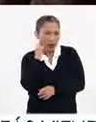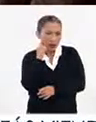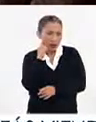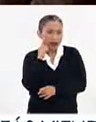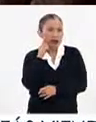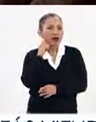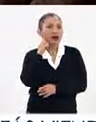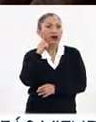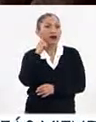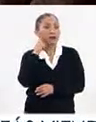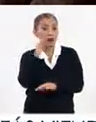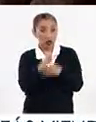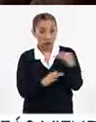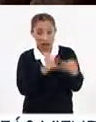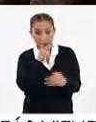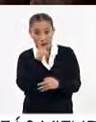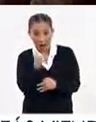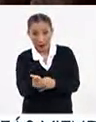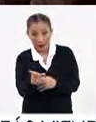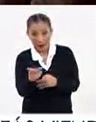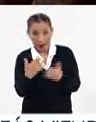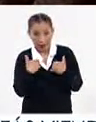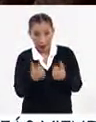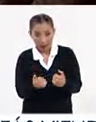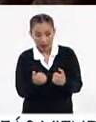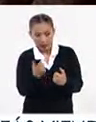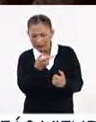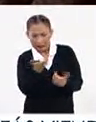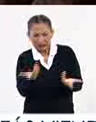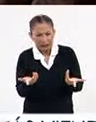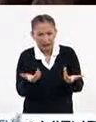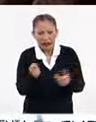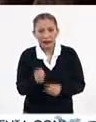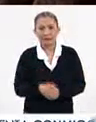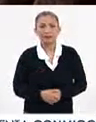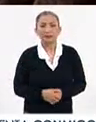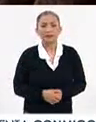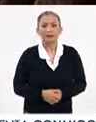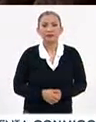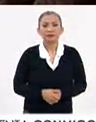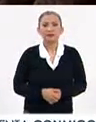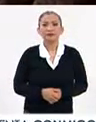Sí. Pero no todas las palabras se entienden. No todas.